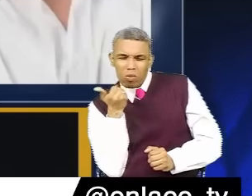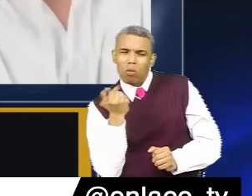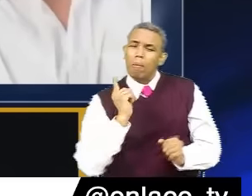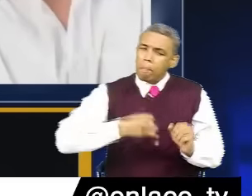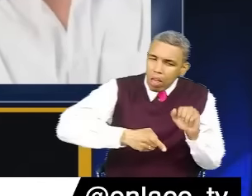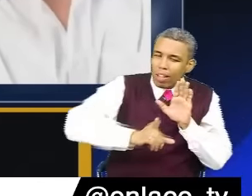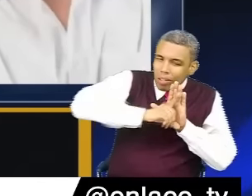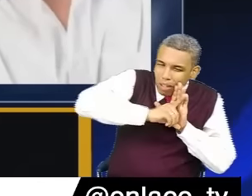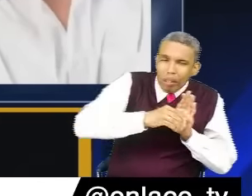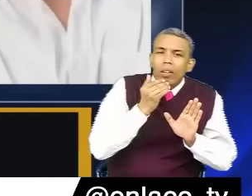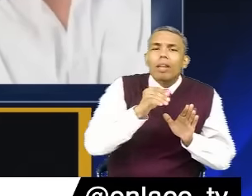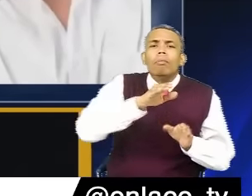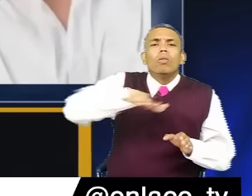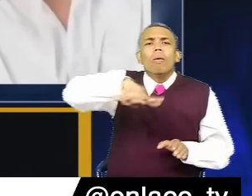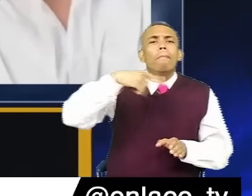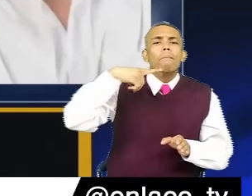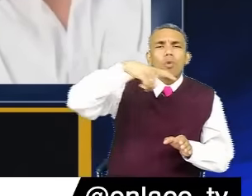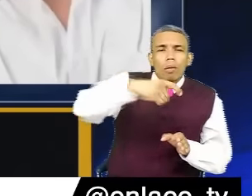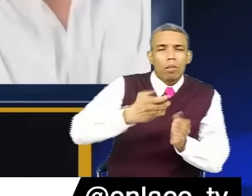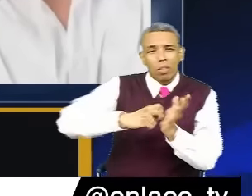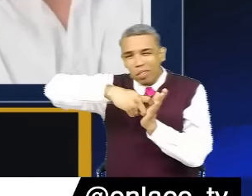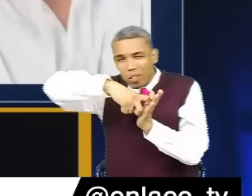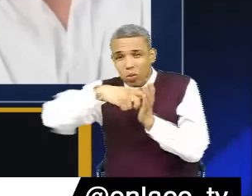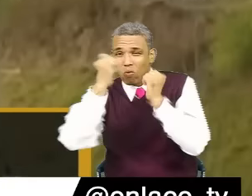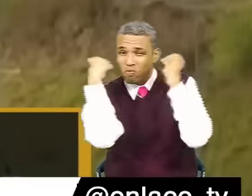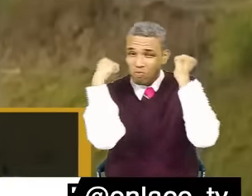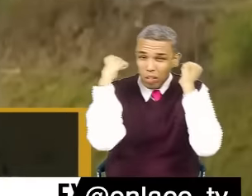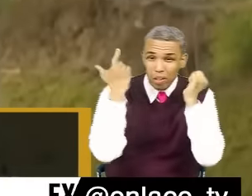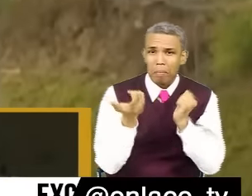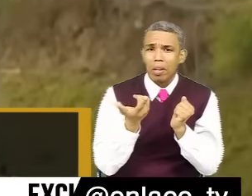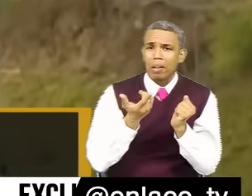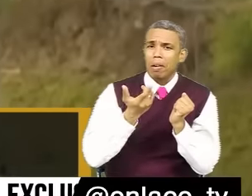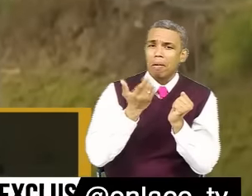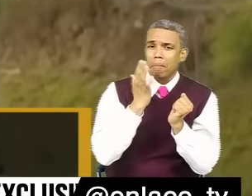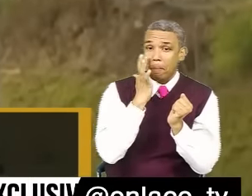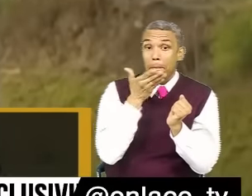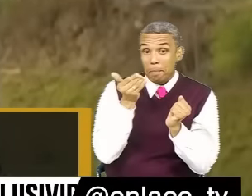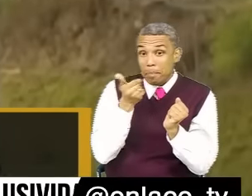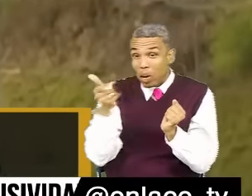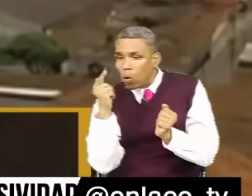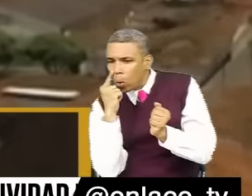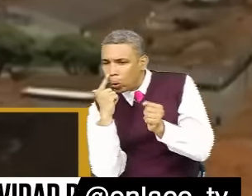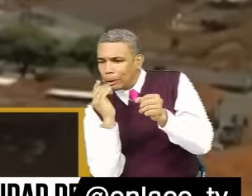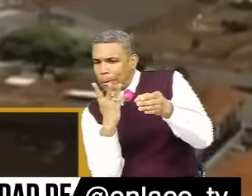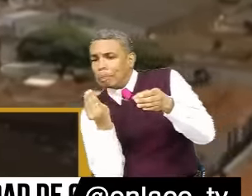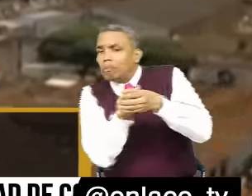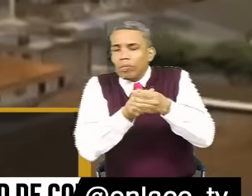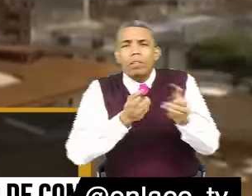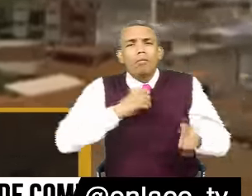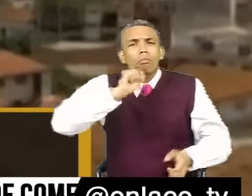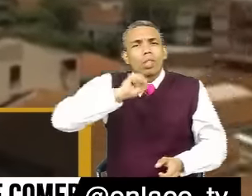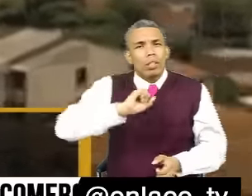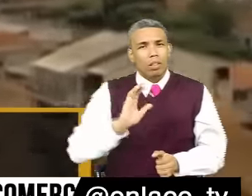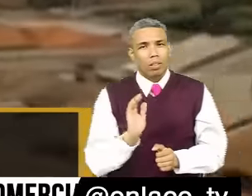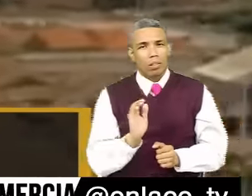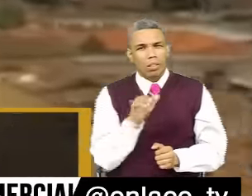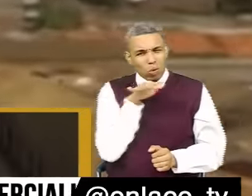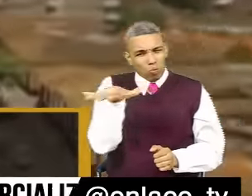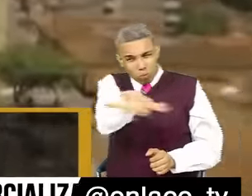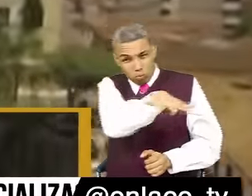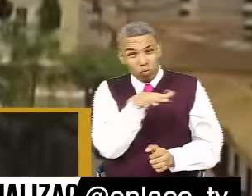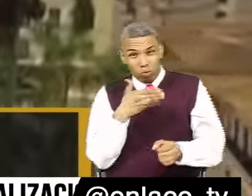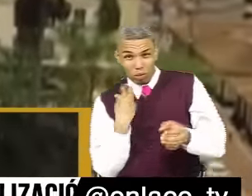muchos los contras que logramos encontrarle, que logramos analizar. El político barranqueño ha expuesto un amplio número de razones para oponerse a la